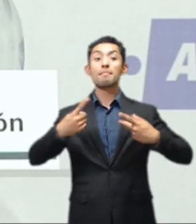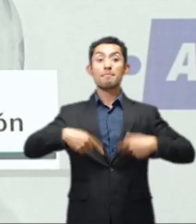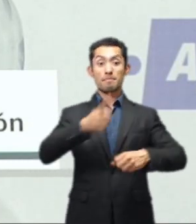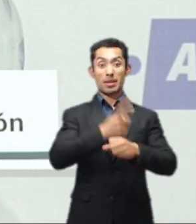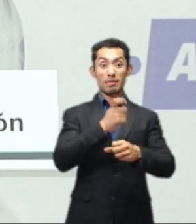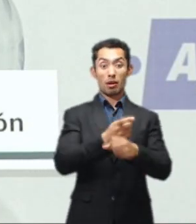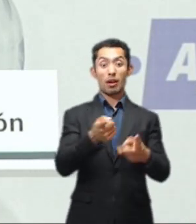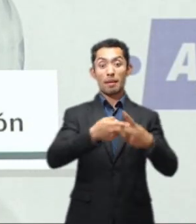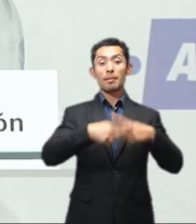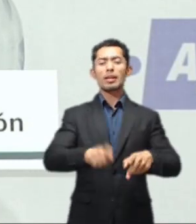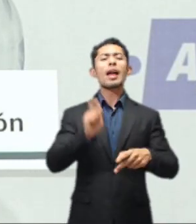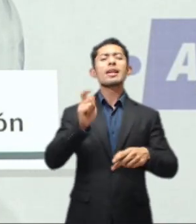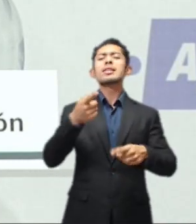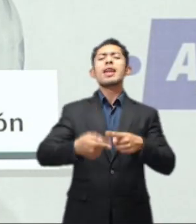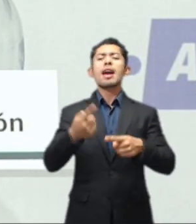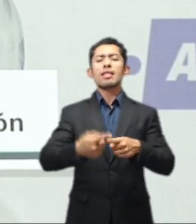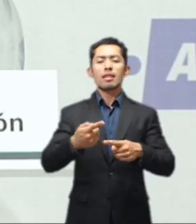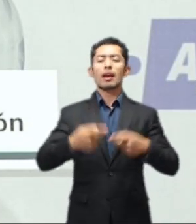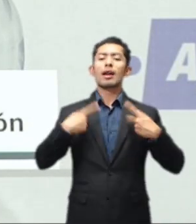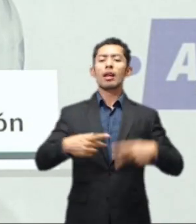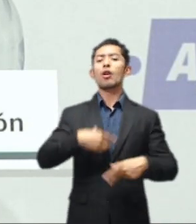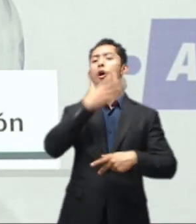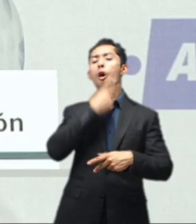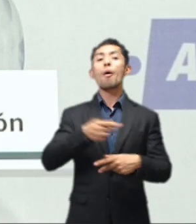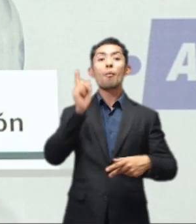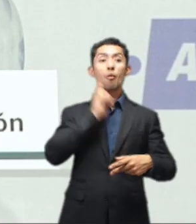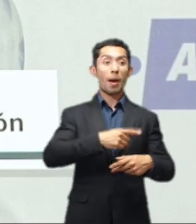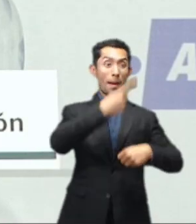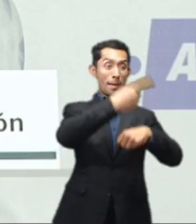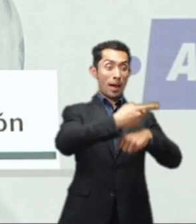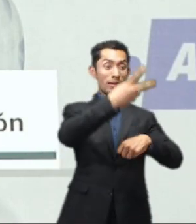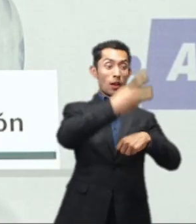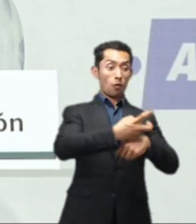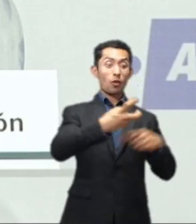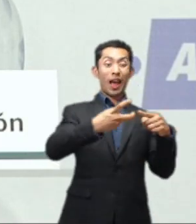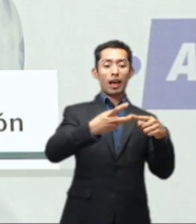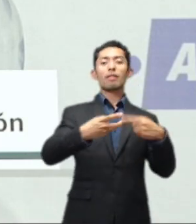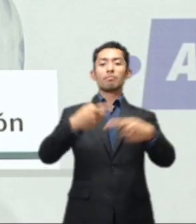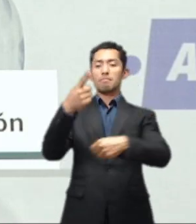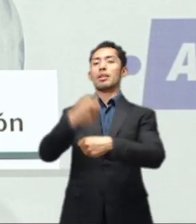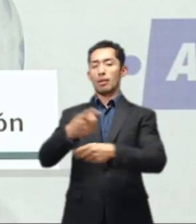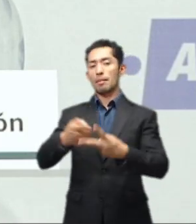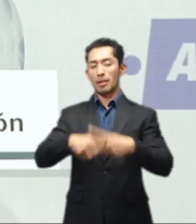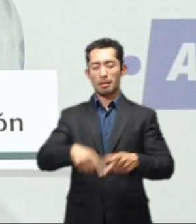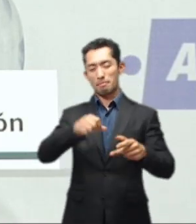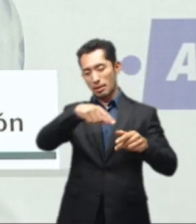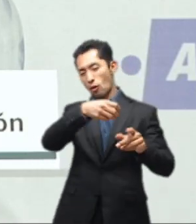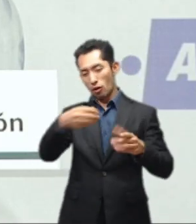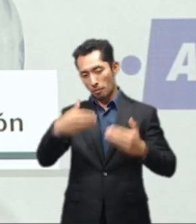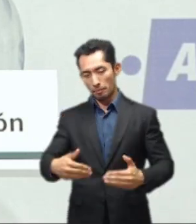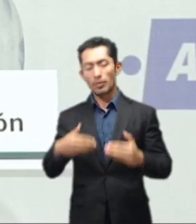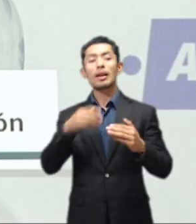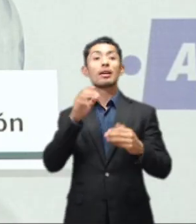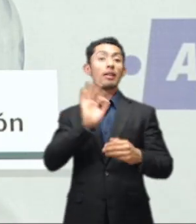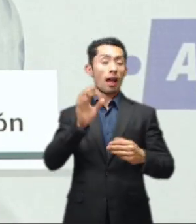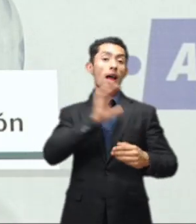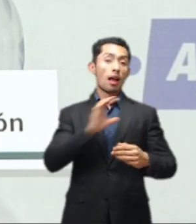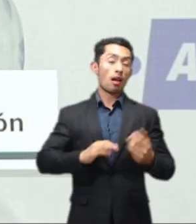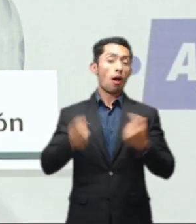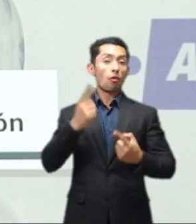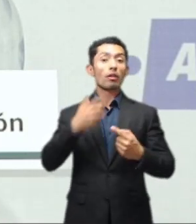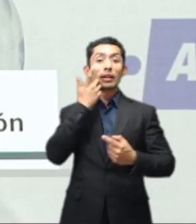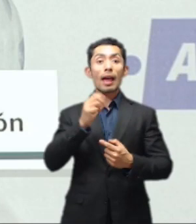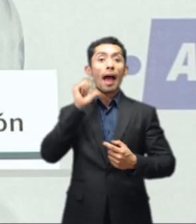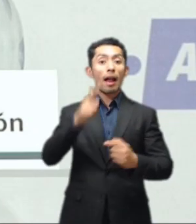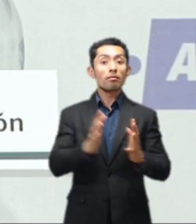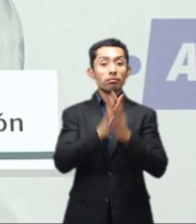bloque lo realice la candidata o el candidato que estuvo en el espacio anterior y así sucesivamente en el caso de que alguna candidatura desee